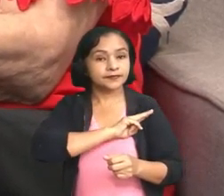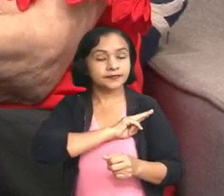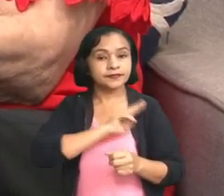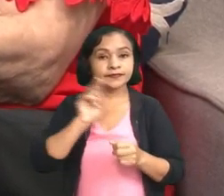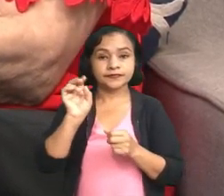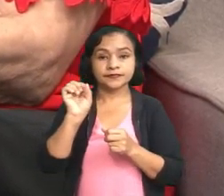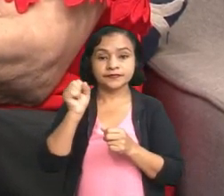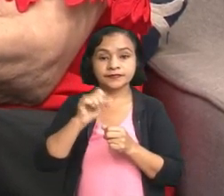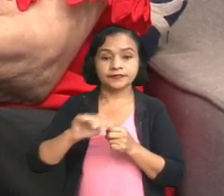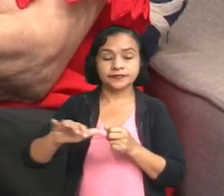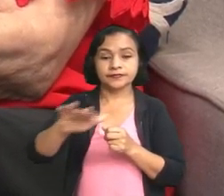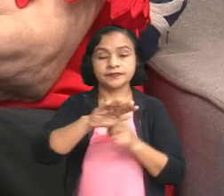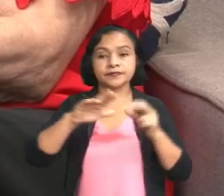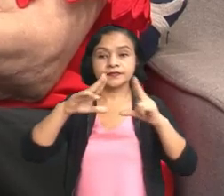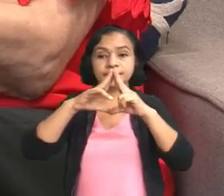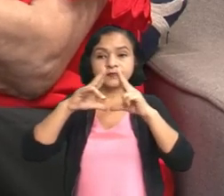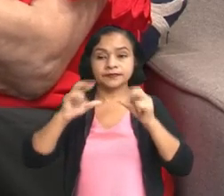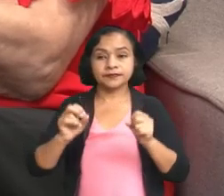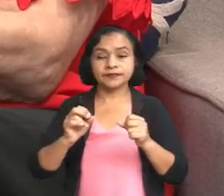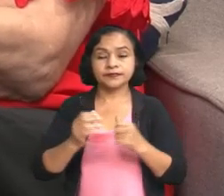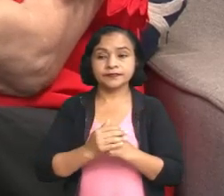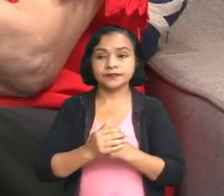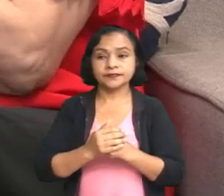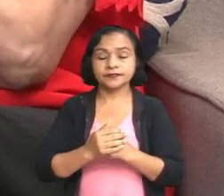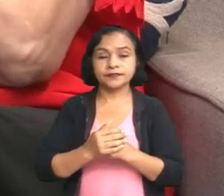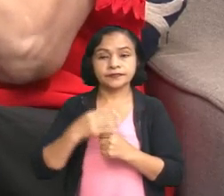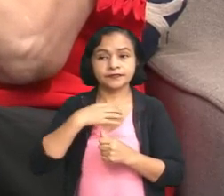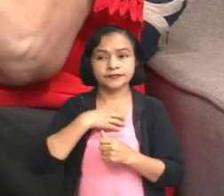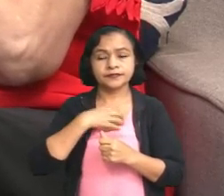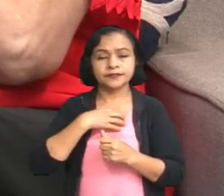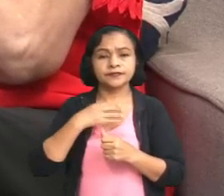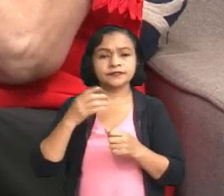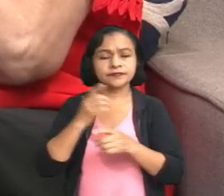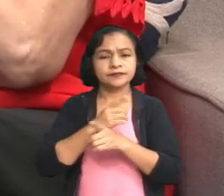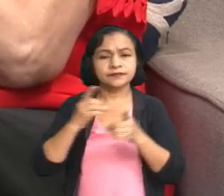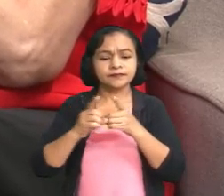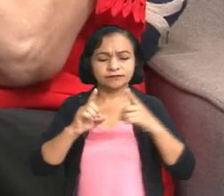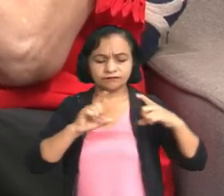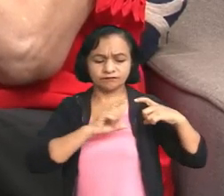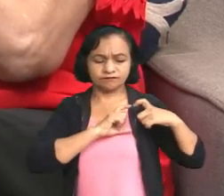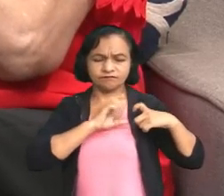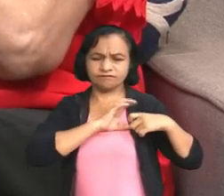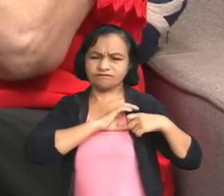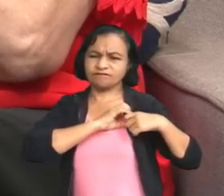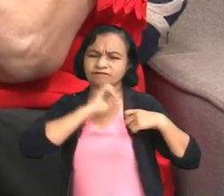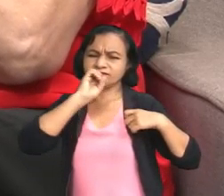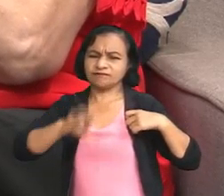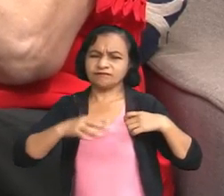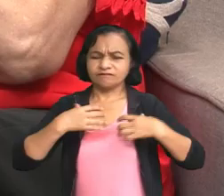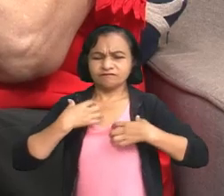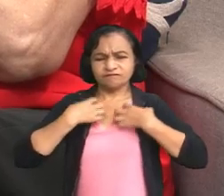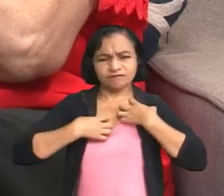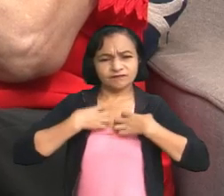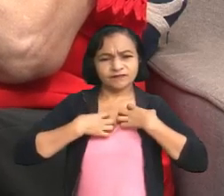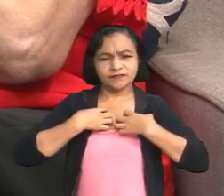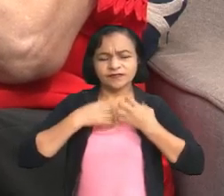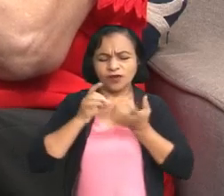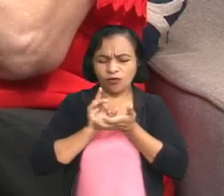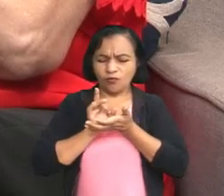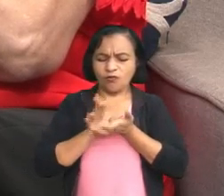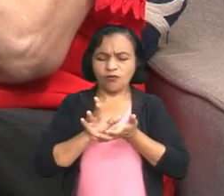sociedad nicaragüense, porque nosotros tenemos que desterrar de nuestros corazones el egoísmo, el